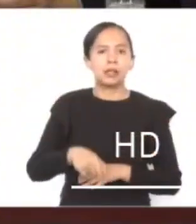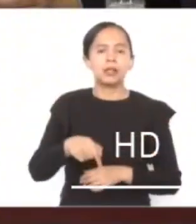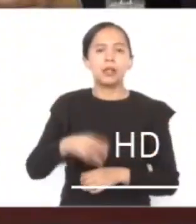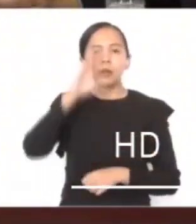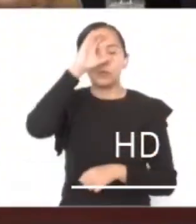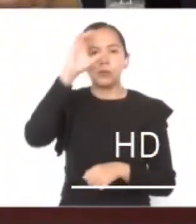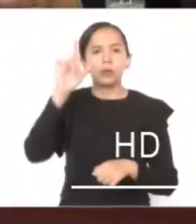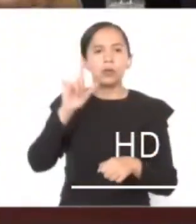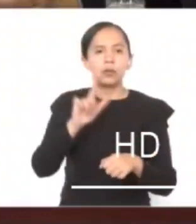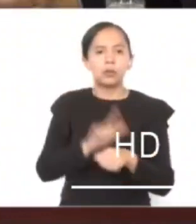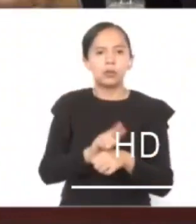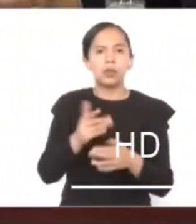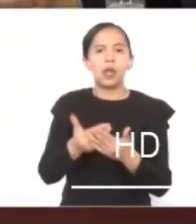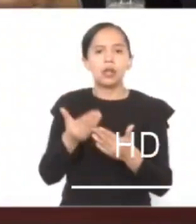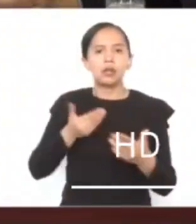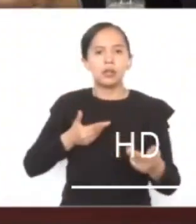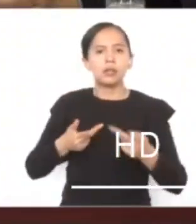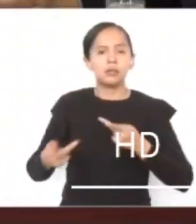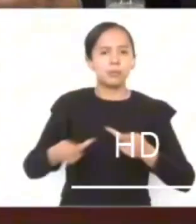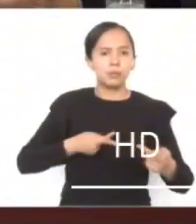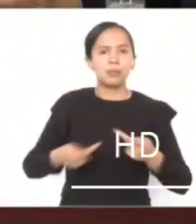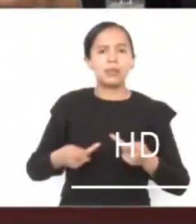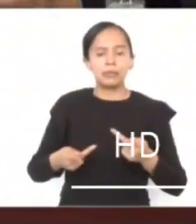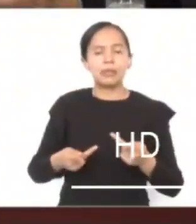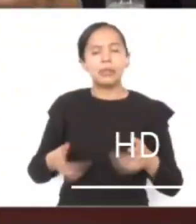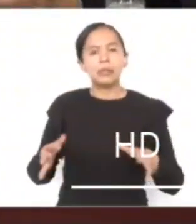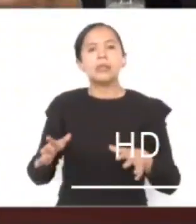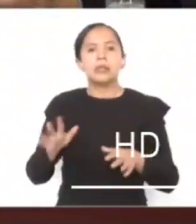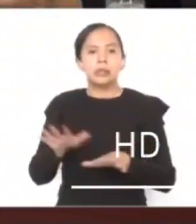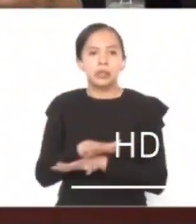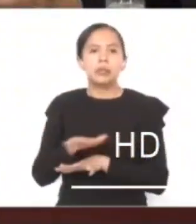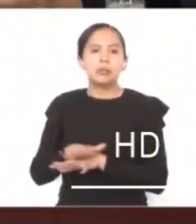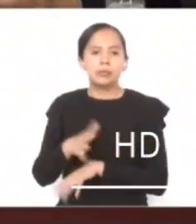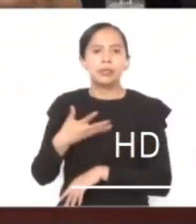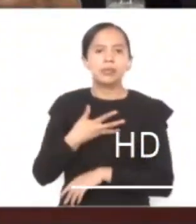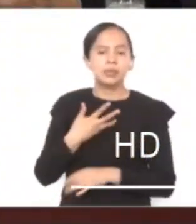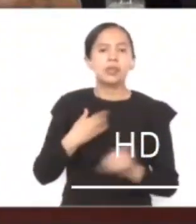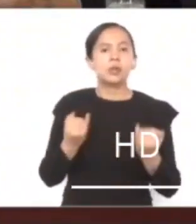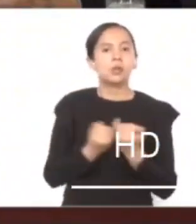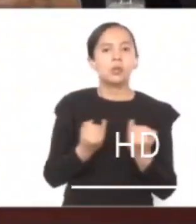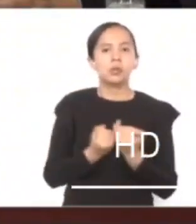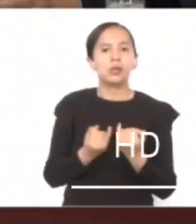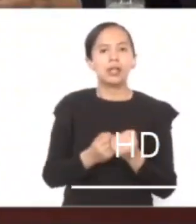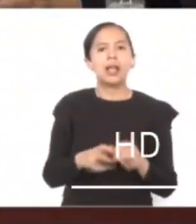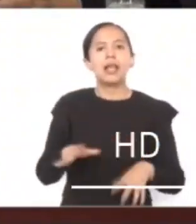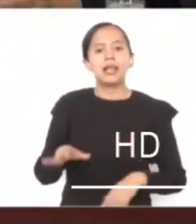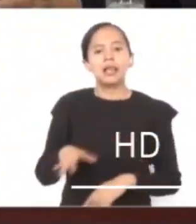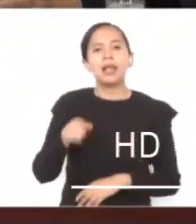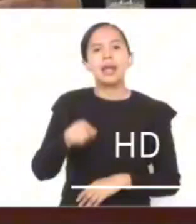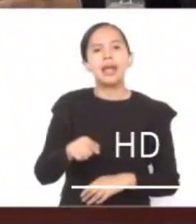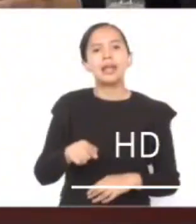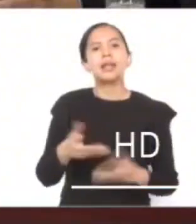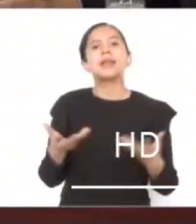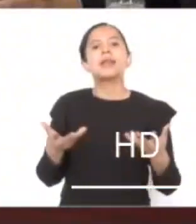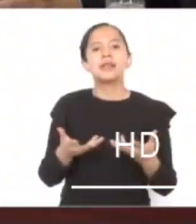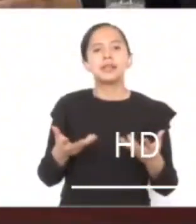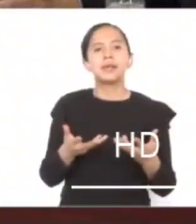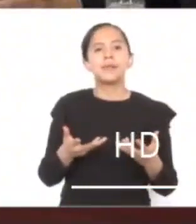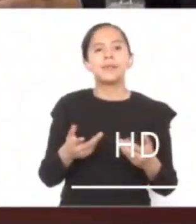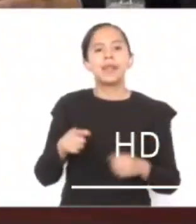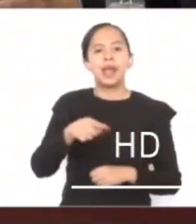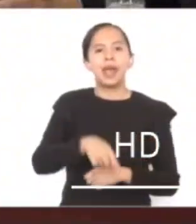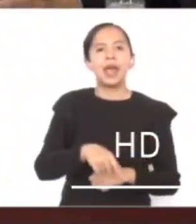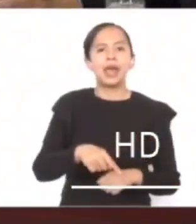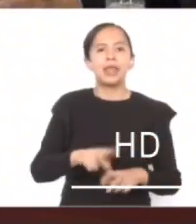la cultura de prevención, así como en otro proceso fundamental que es la producción